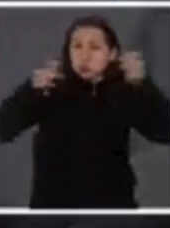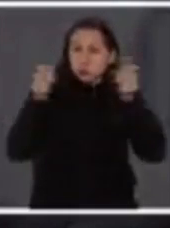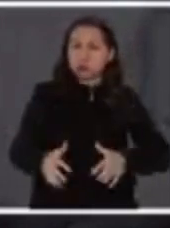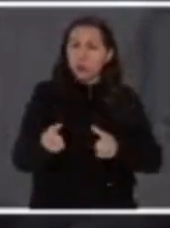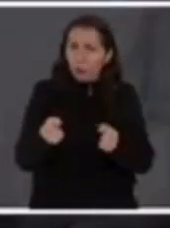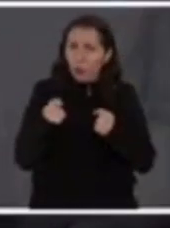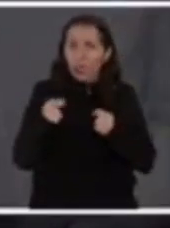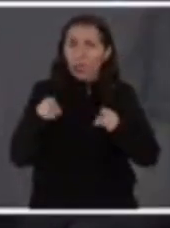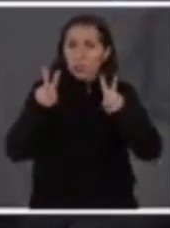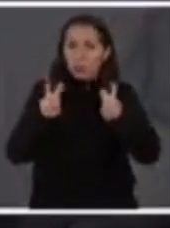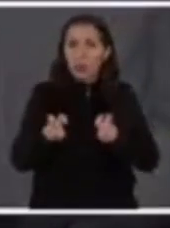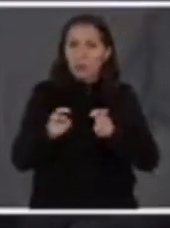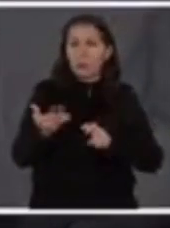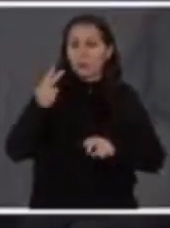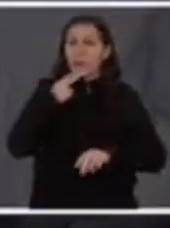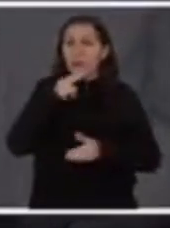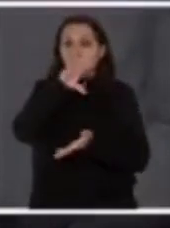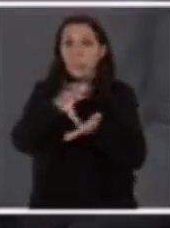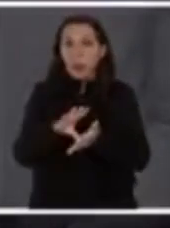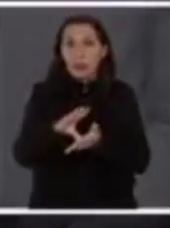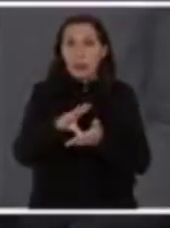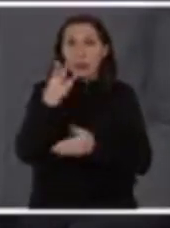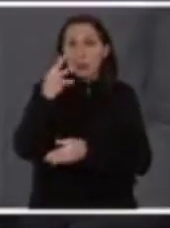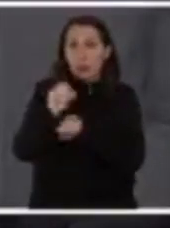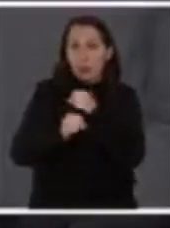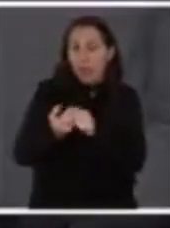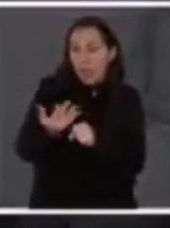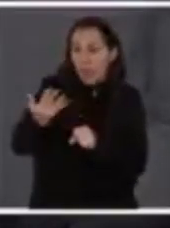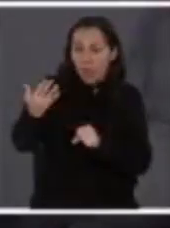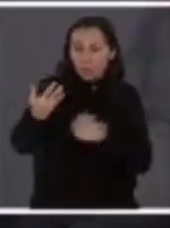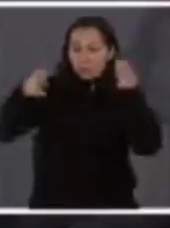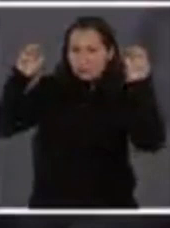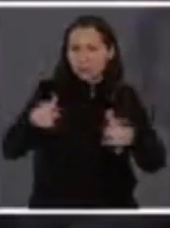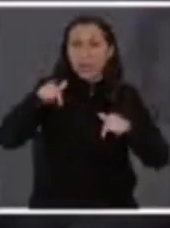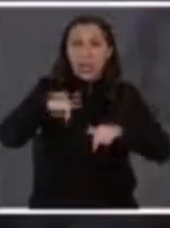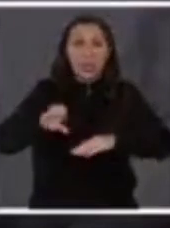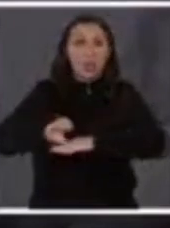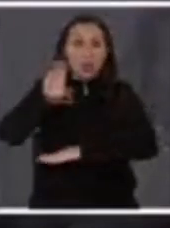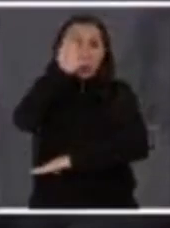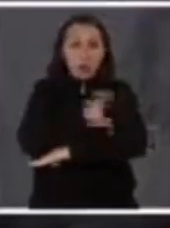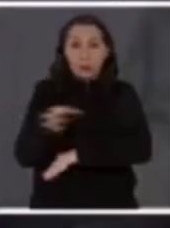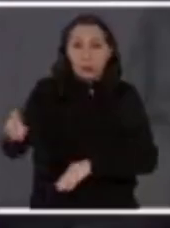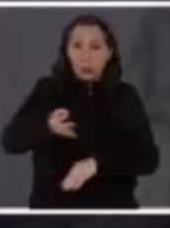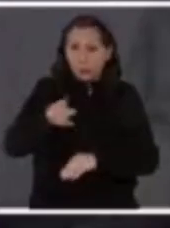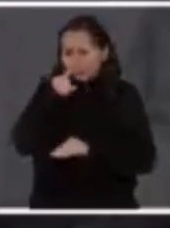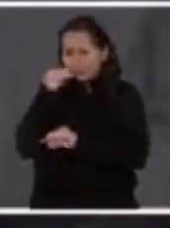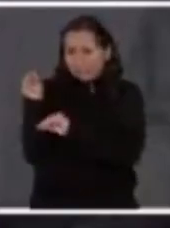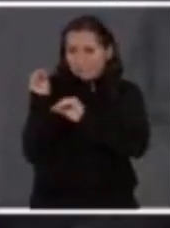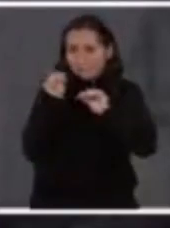fuertes que hemos vivido como país en las últimas 3 décadas. Acá en el sector de Coltauco nos decían que esto no pasaba